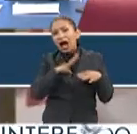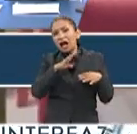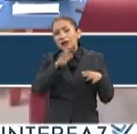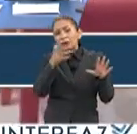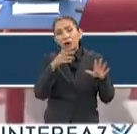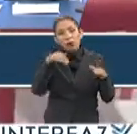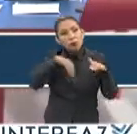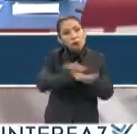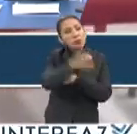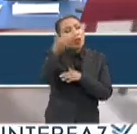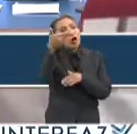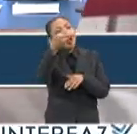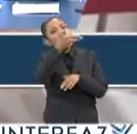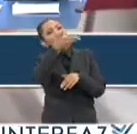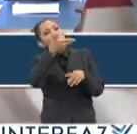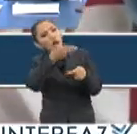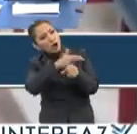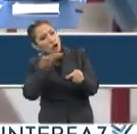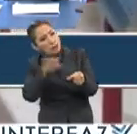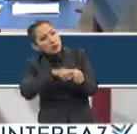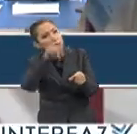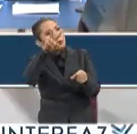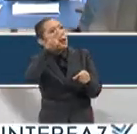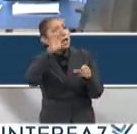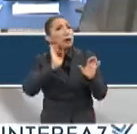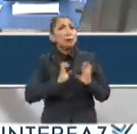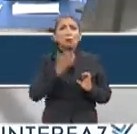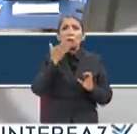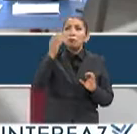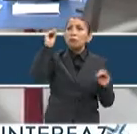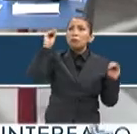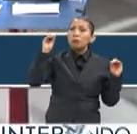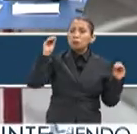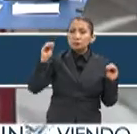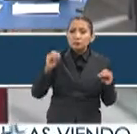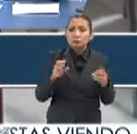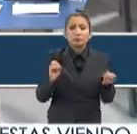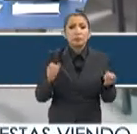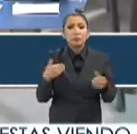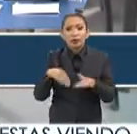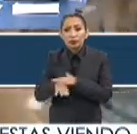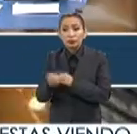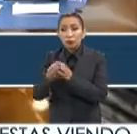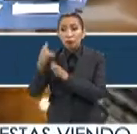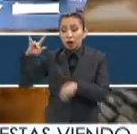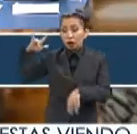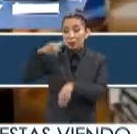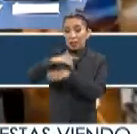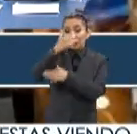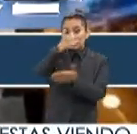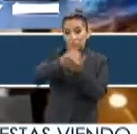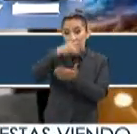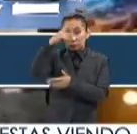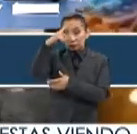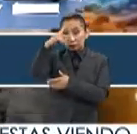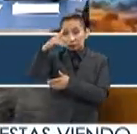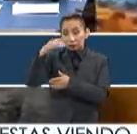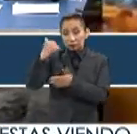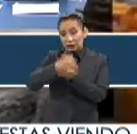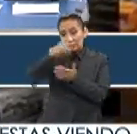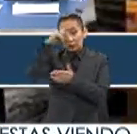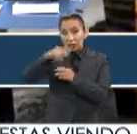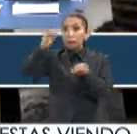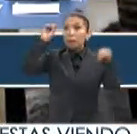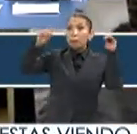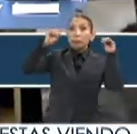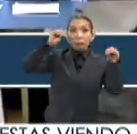A veces entras a un hospital y ves cierta comodidad. Correcto. Estamos hablando del nuevo aeropuerto de la Ciudad Internacional de la Ciudad